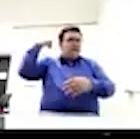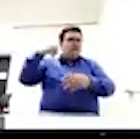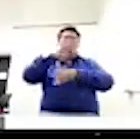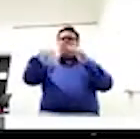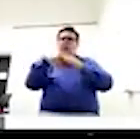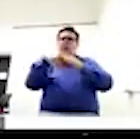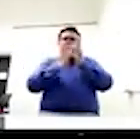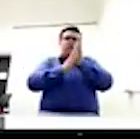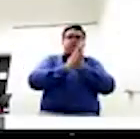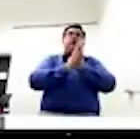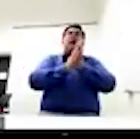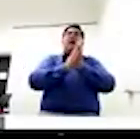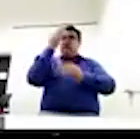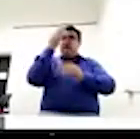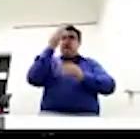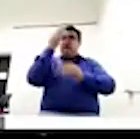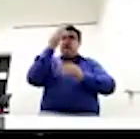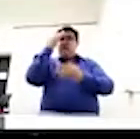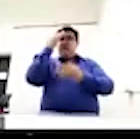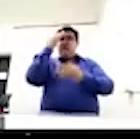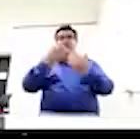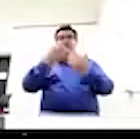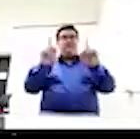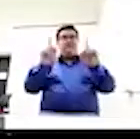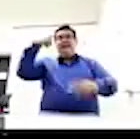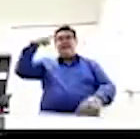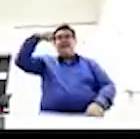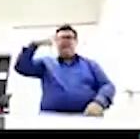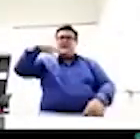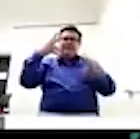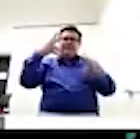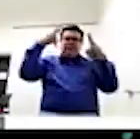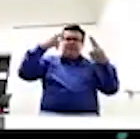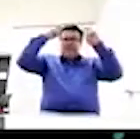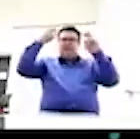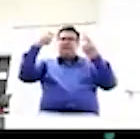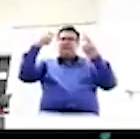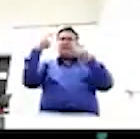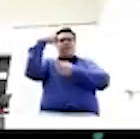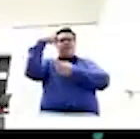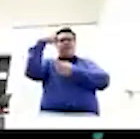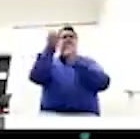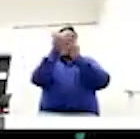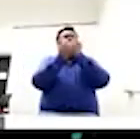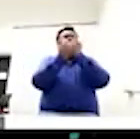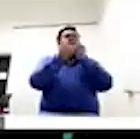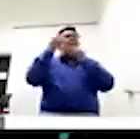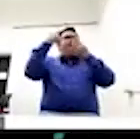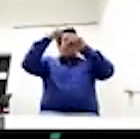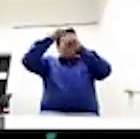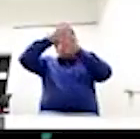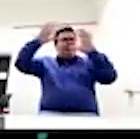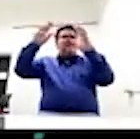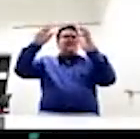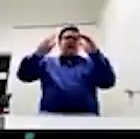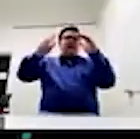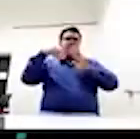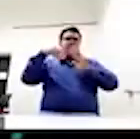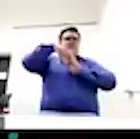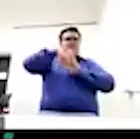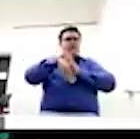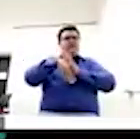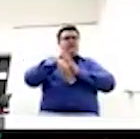mi capacidad cognitiva, retórica, especulativa, imaginativa, moral, lleno